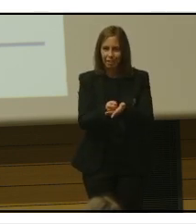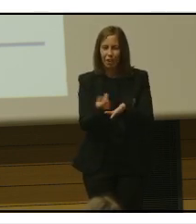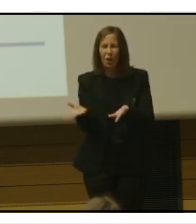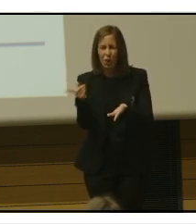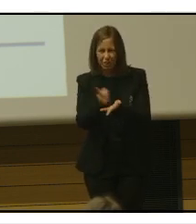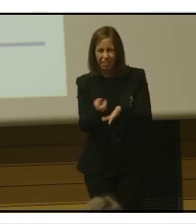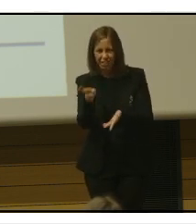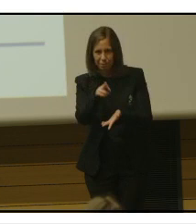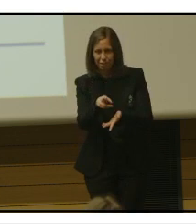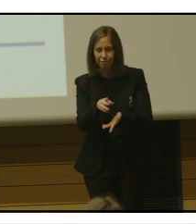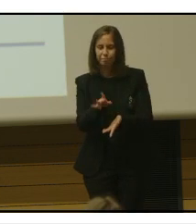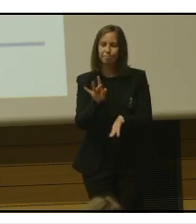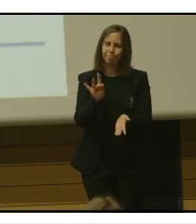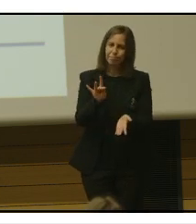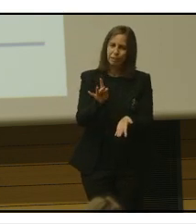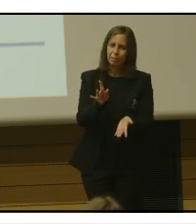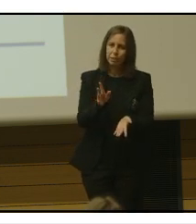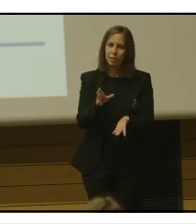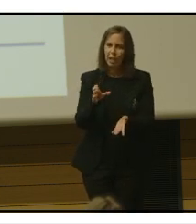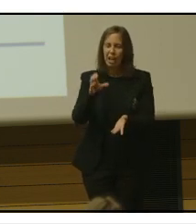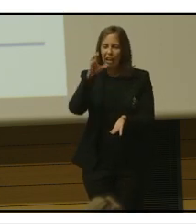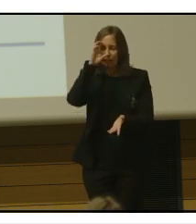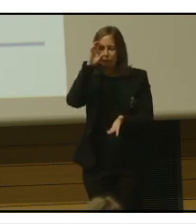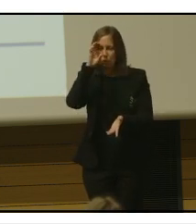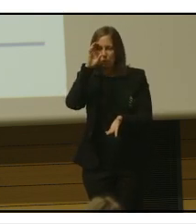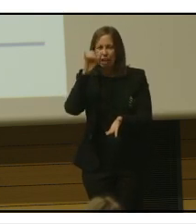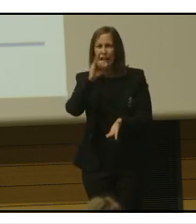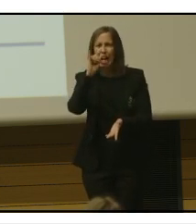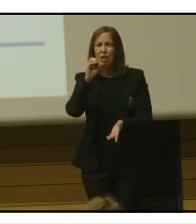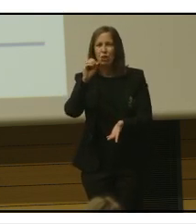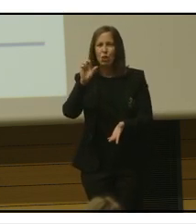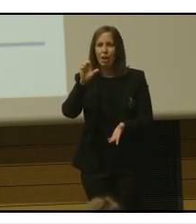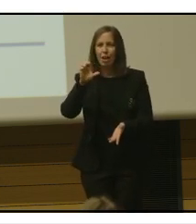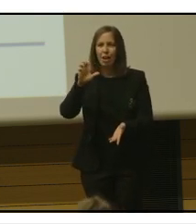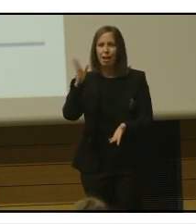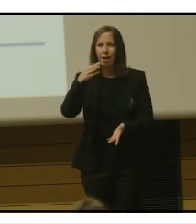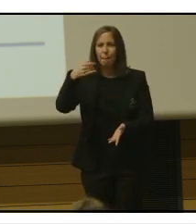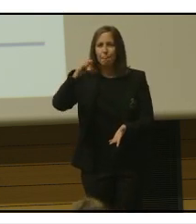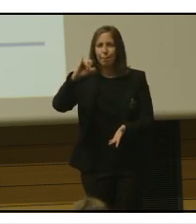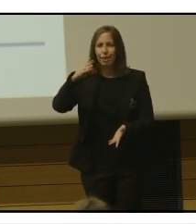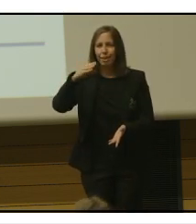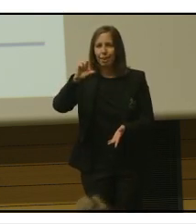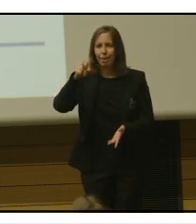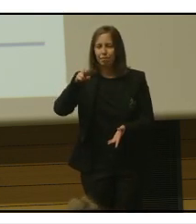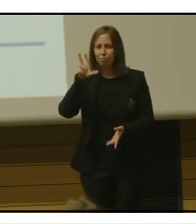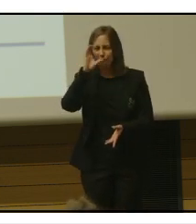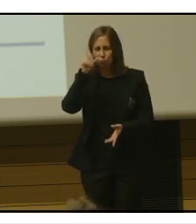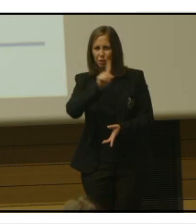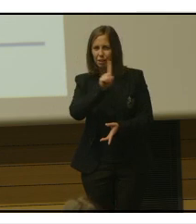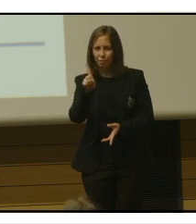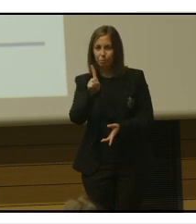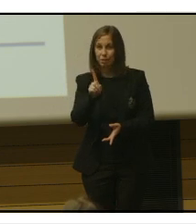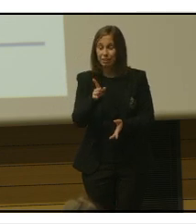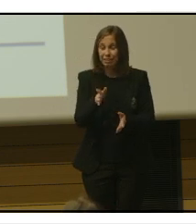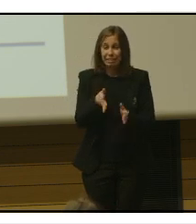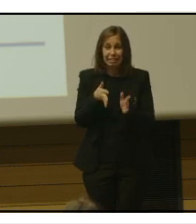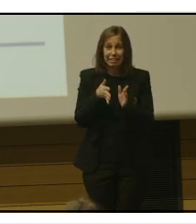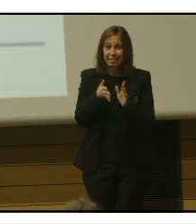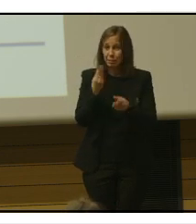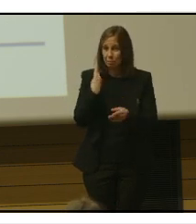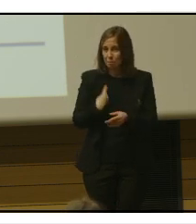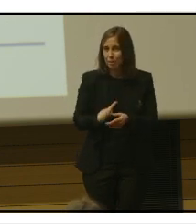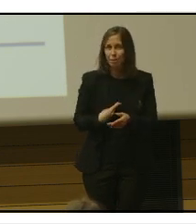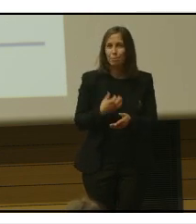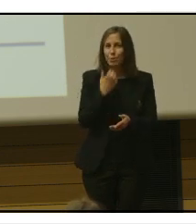el tema de hoy es, por favor, no escuches a Joe Biden. Bueno, pues tienen estas salidas cada vez que se sabe que puede salir